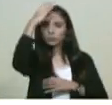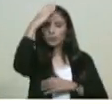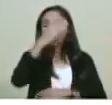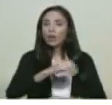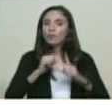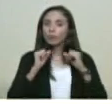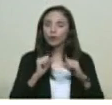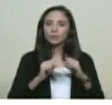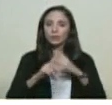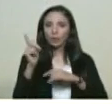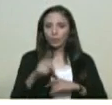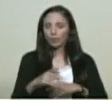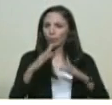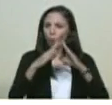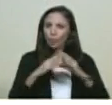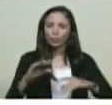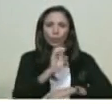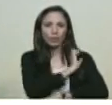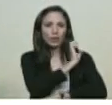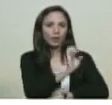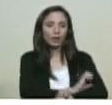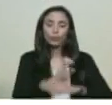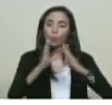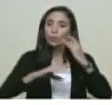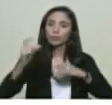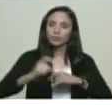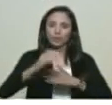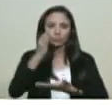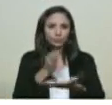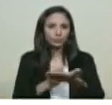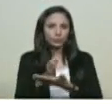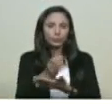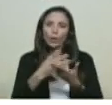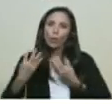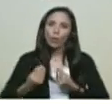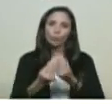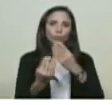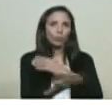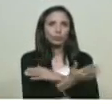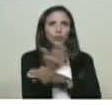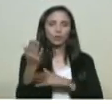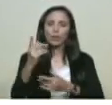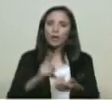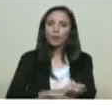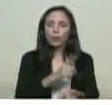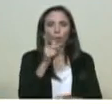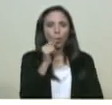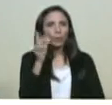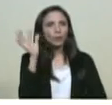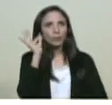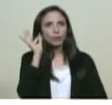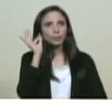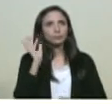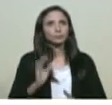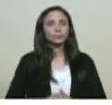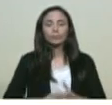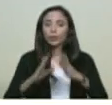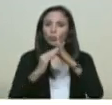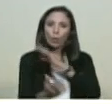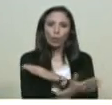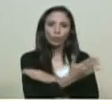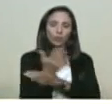energía necesaria para seguir avanzando con ustedes, hermanos y hermanas. Y le digo a todos,